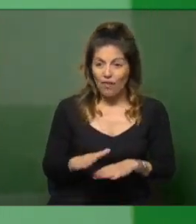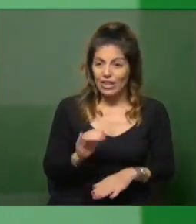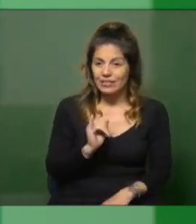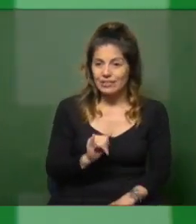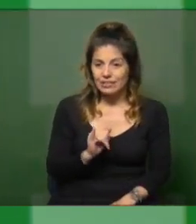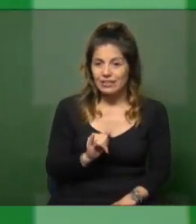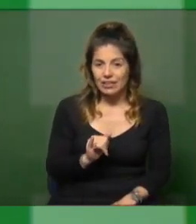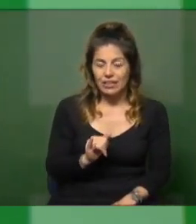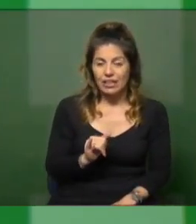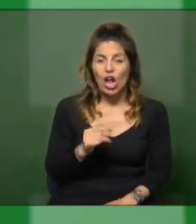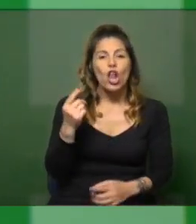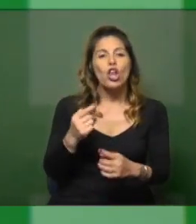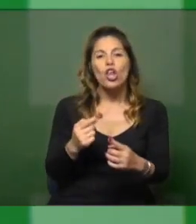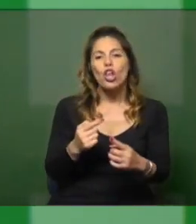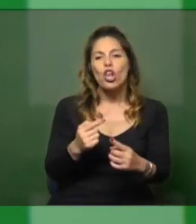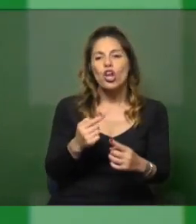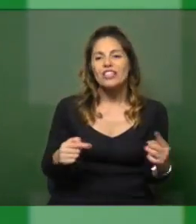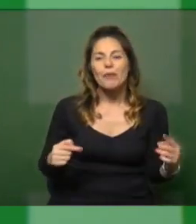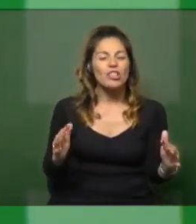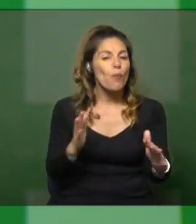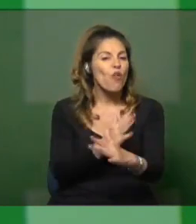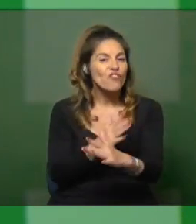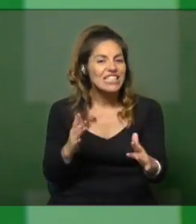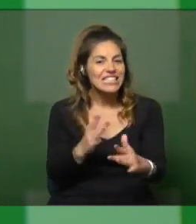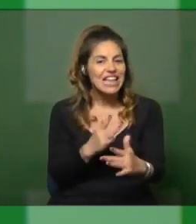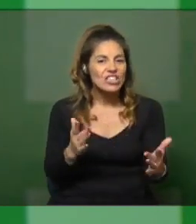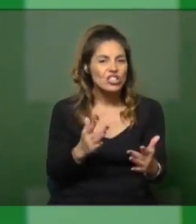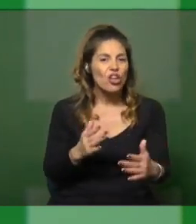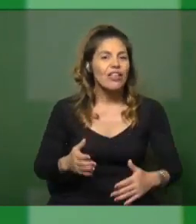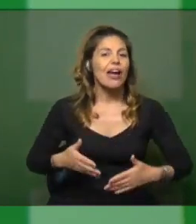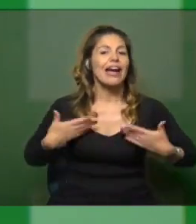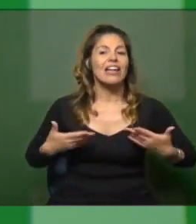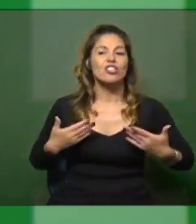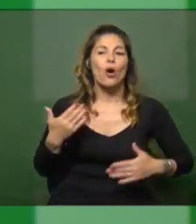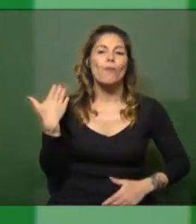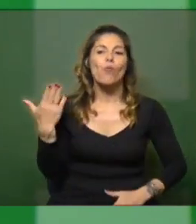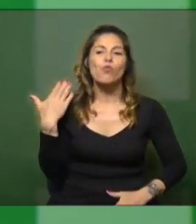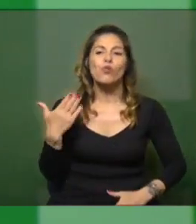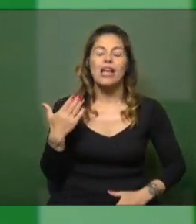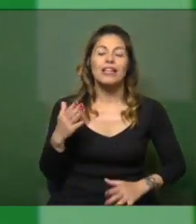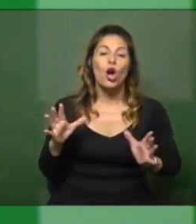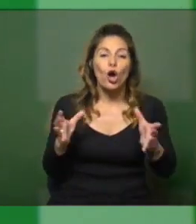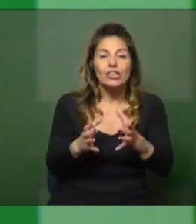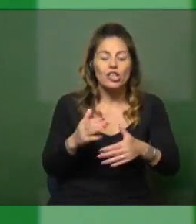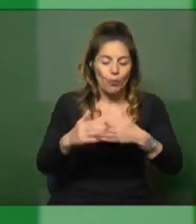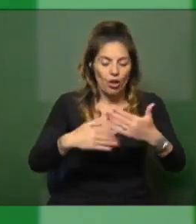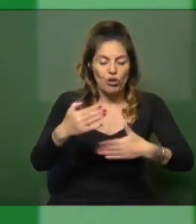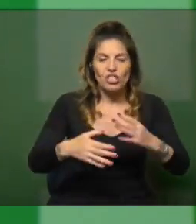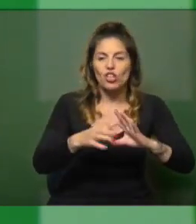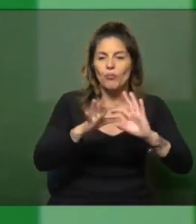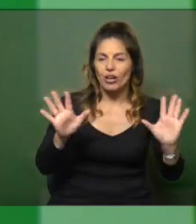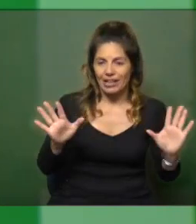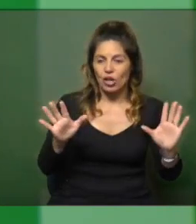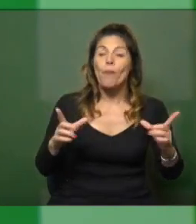elementos sobre todo de de movilización y de reacción popular estaban contenidos por el propio proceso democrático y por la